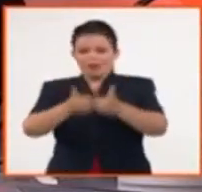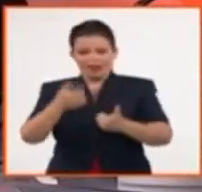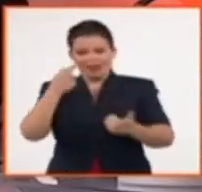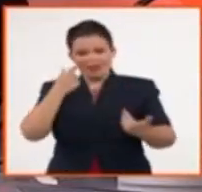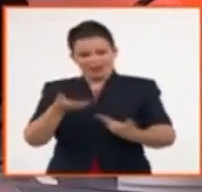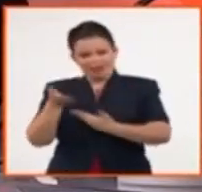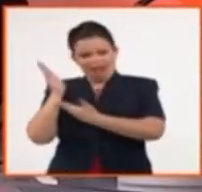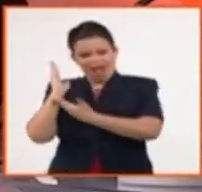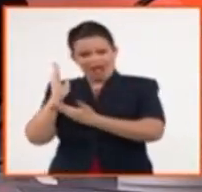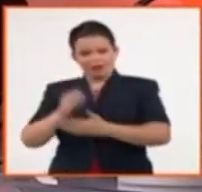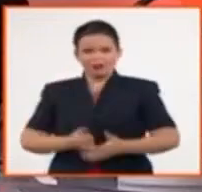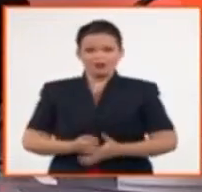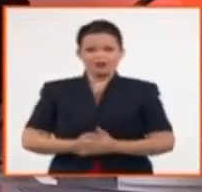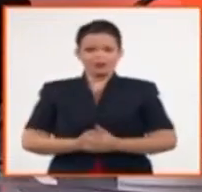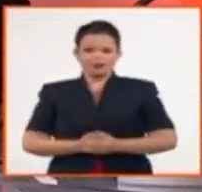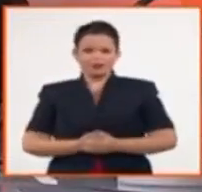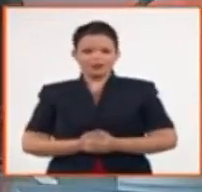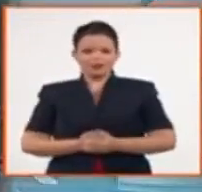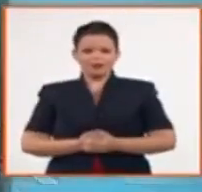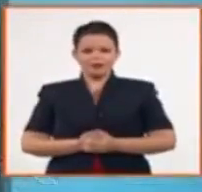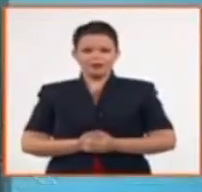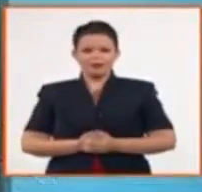del país.